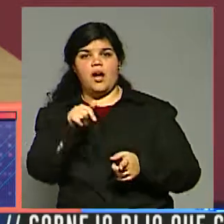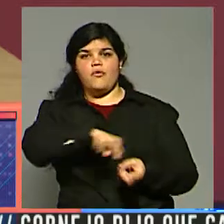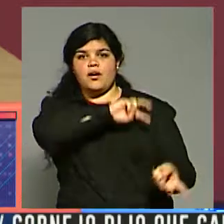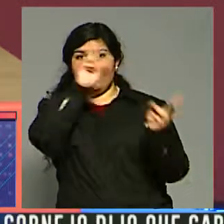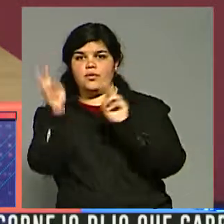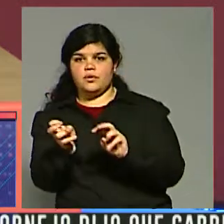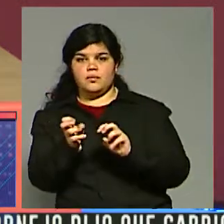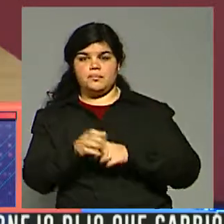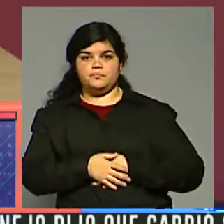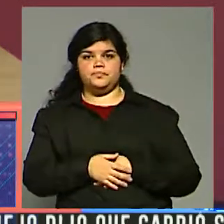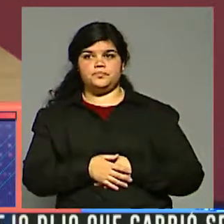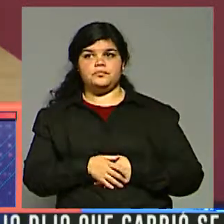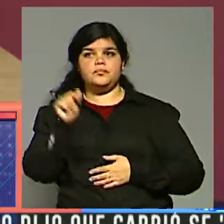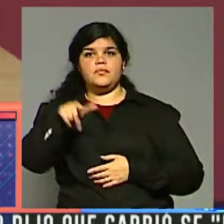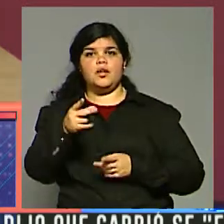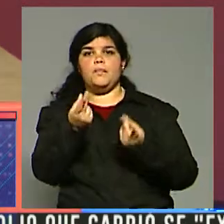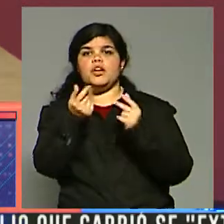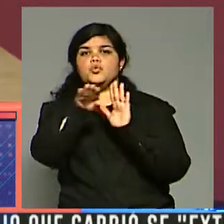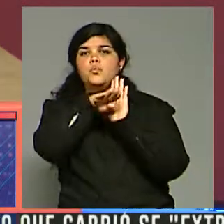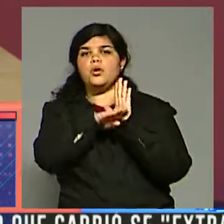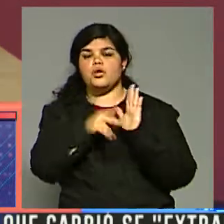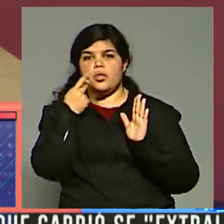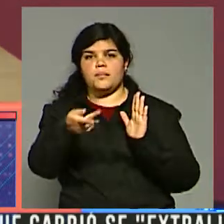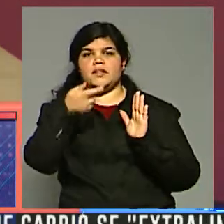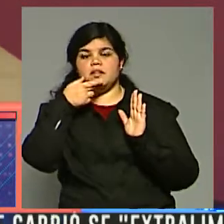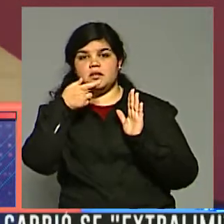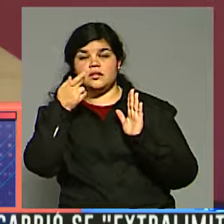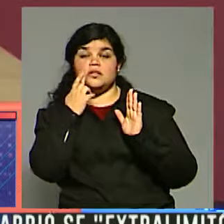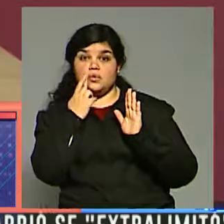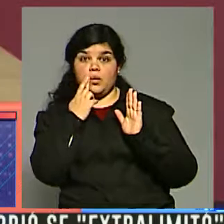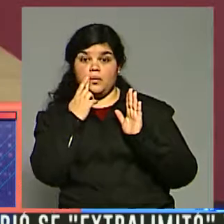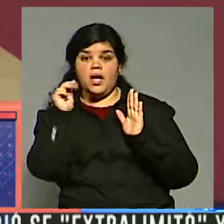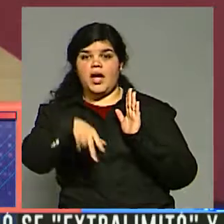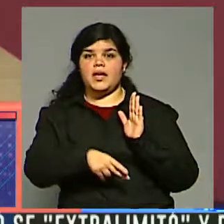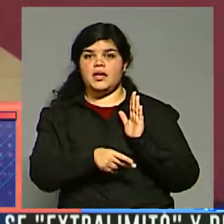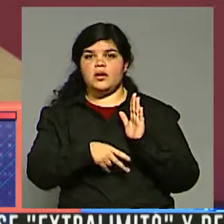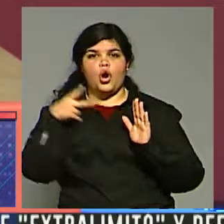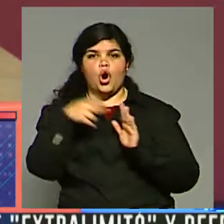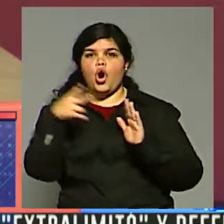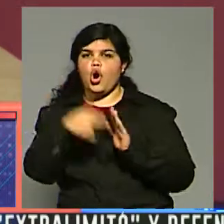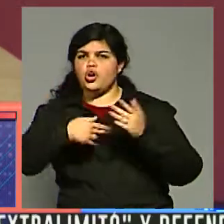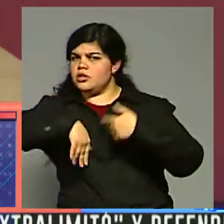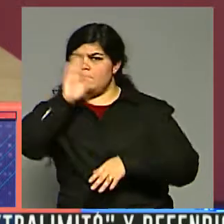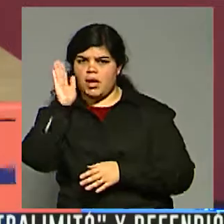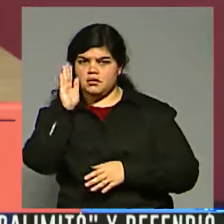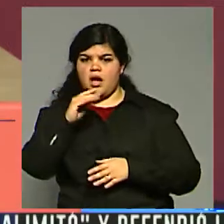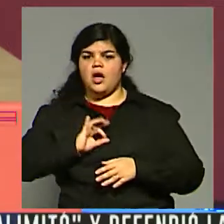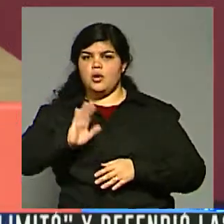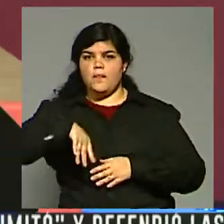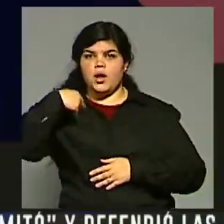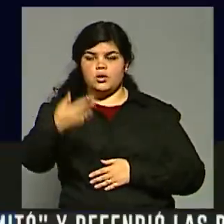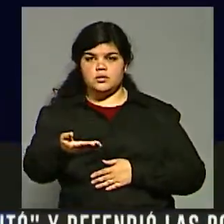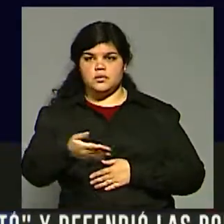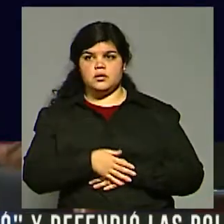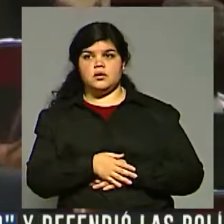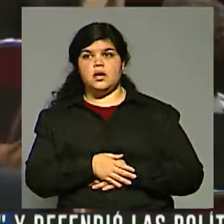información y vamos a hablar del presupuesto 2019, de un plan de ajuste mayor del que se esperaba para el próximo año. En este sentido,